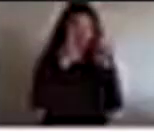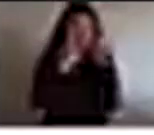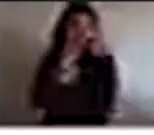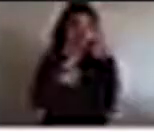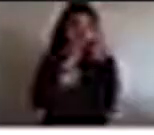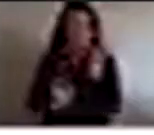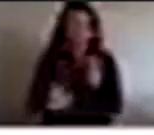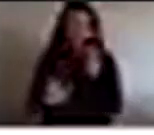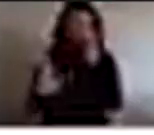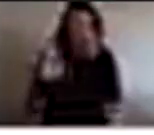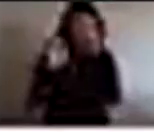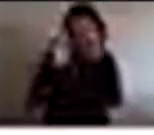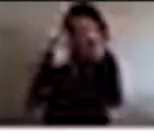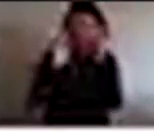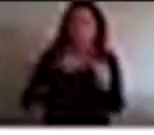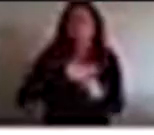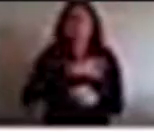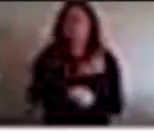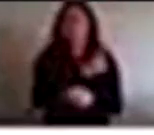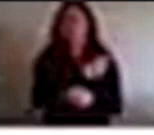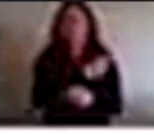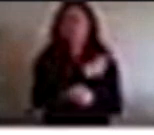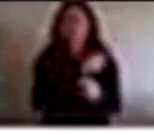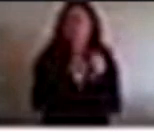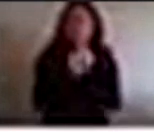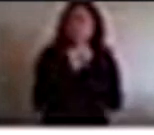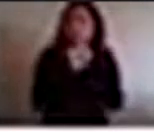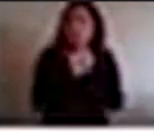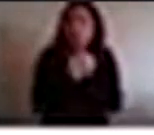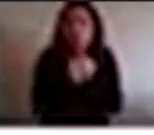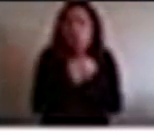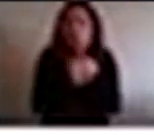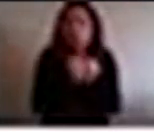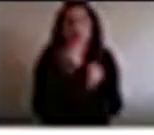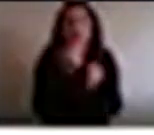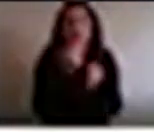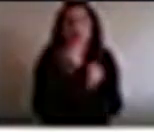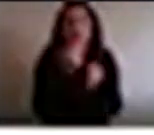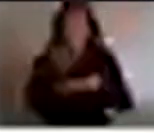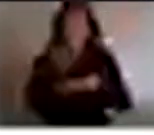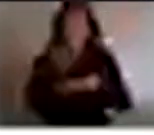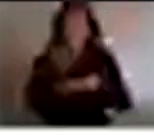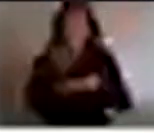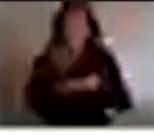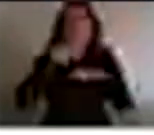mi jefes, compañeros y clientes de la tienda.